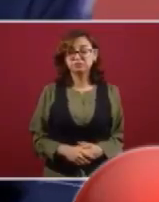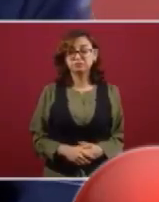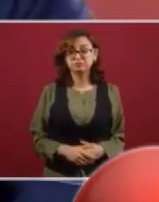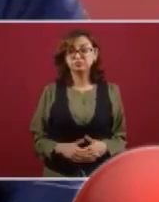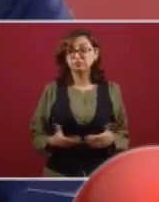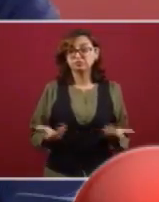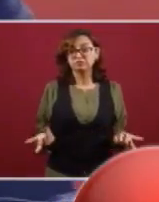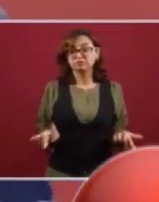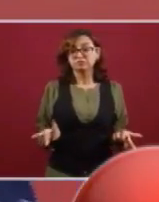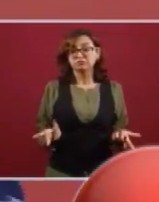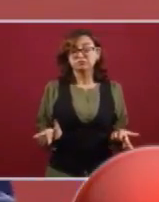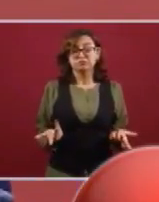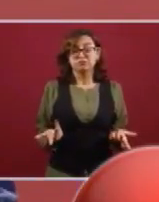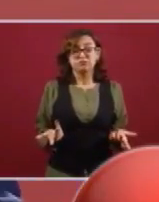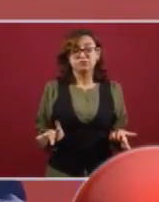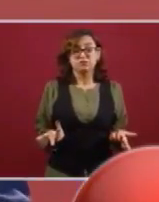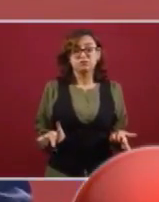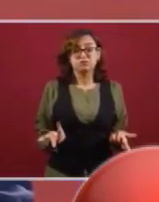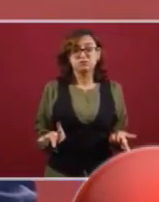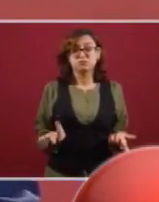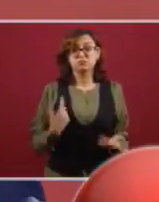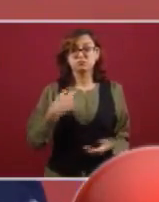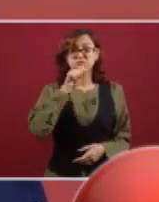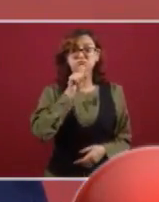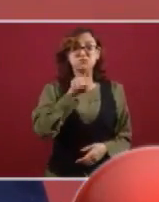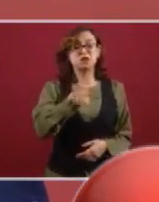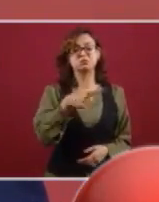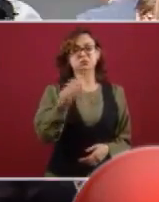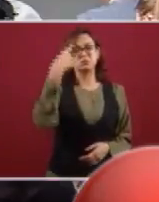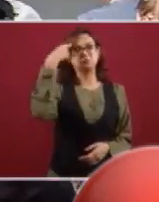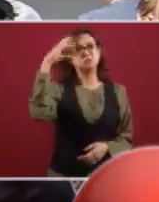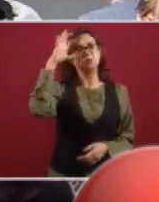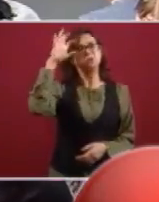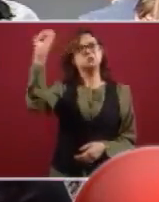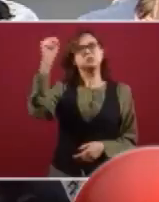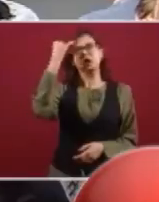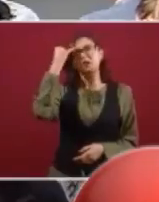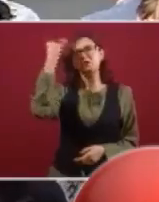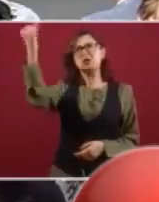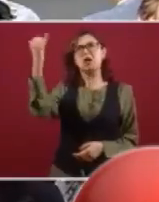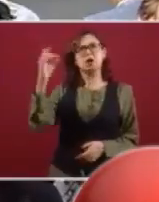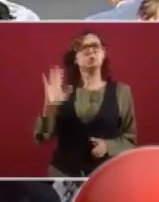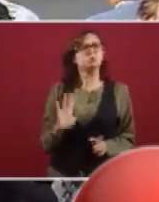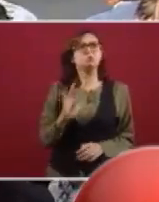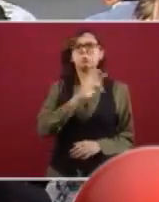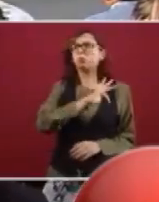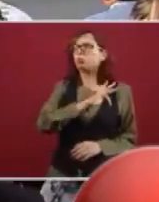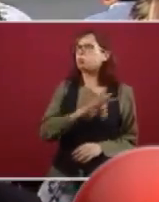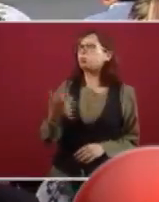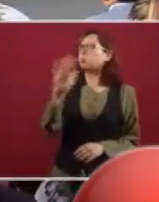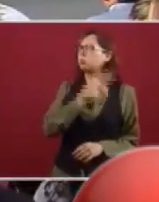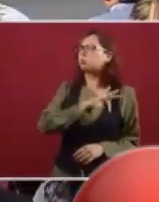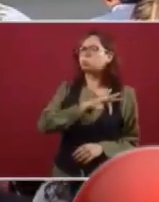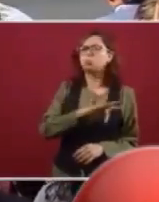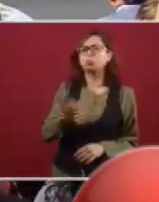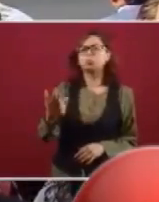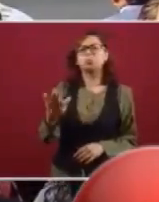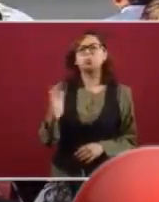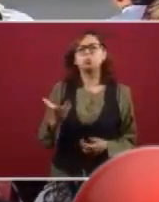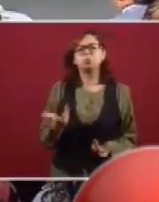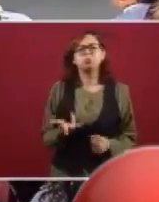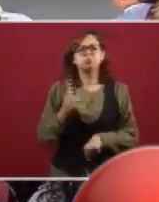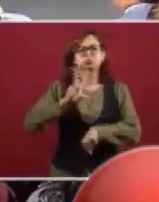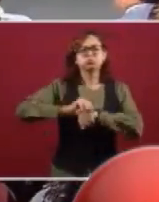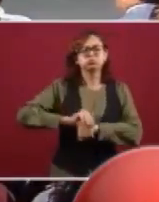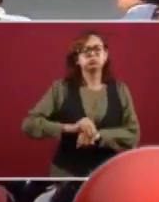y también esa concepción, esa voluntad política que